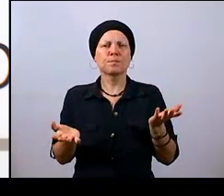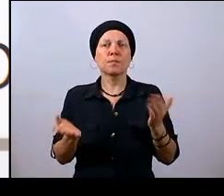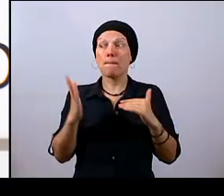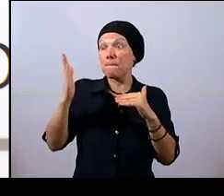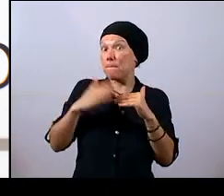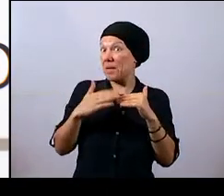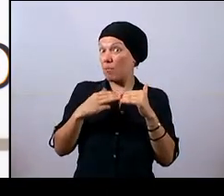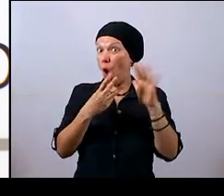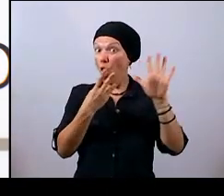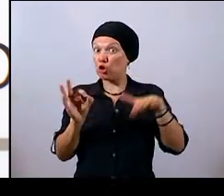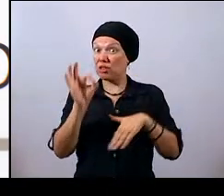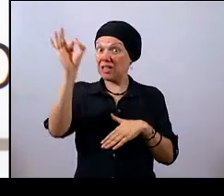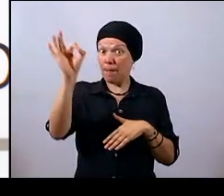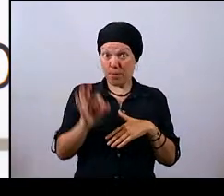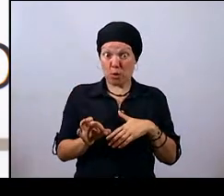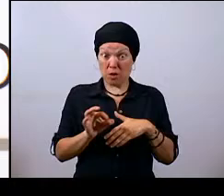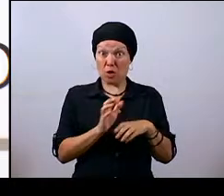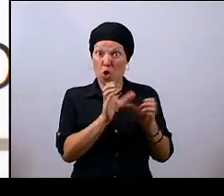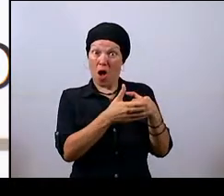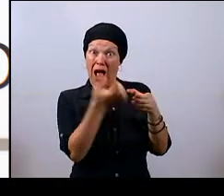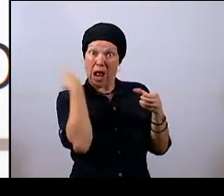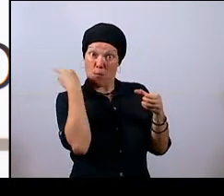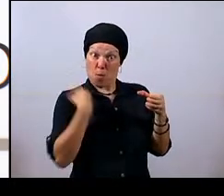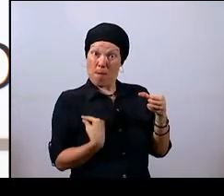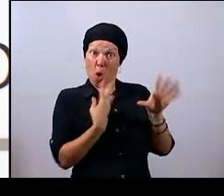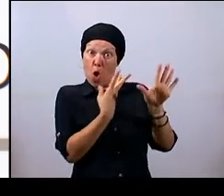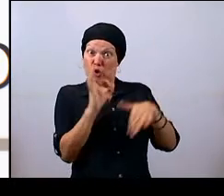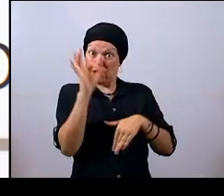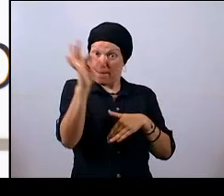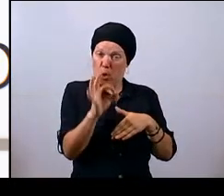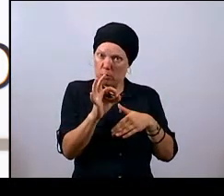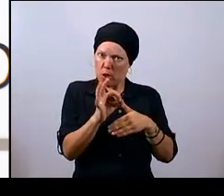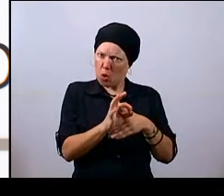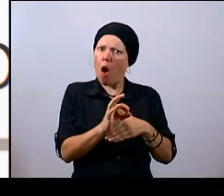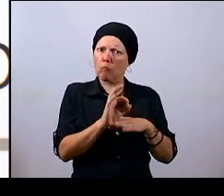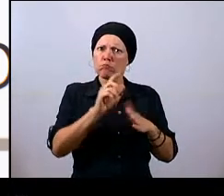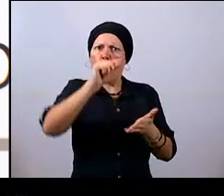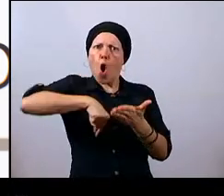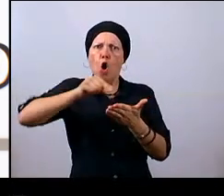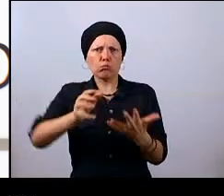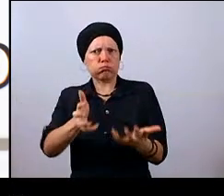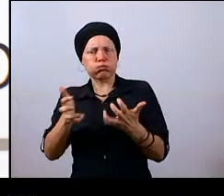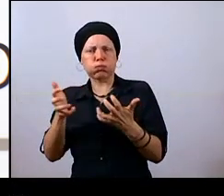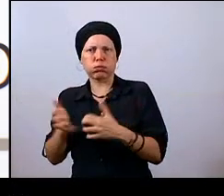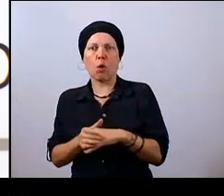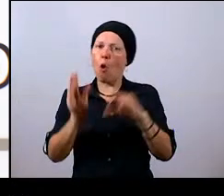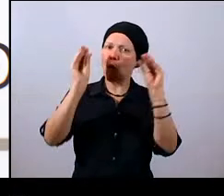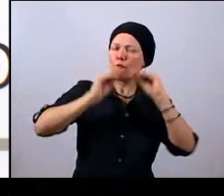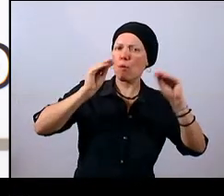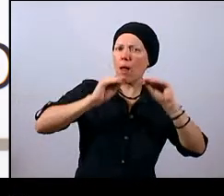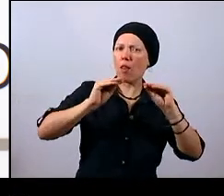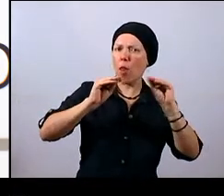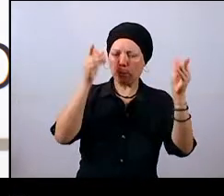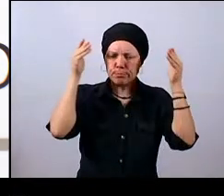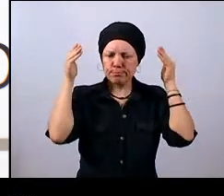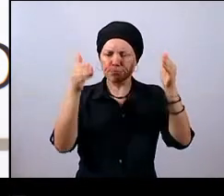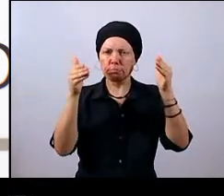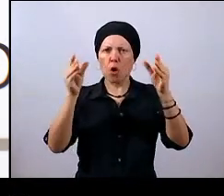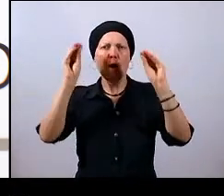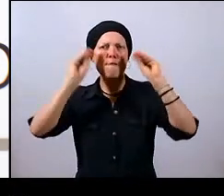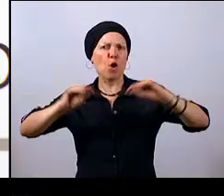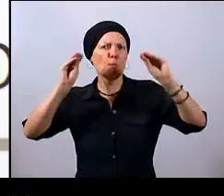el 80% de esos alumnos van a obtener un contrato de trabajo. Formación dirigida,